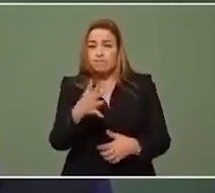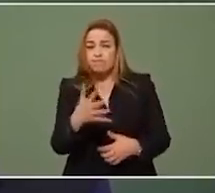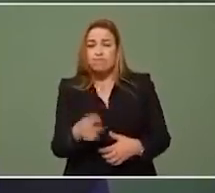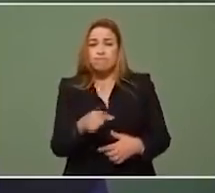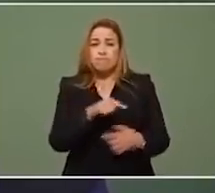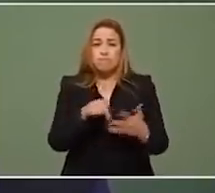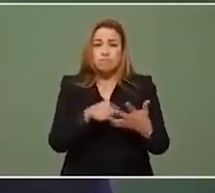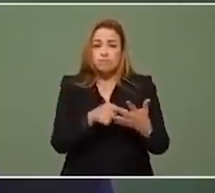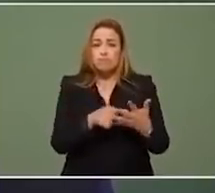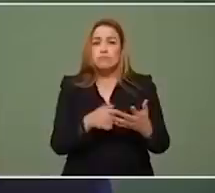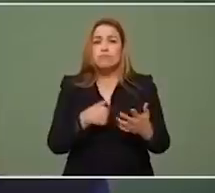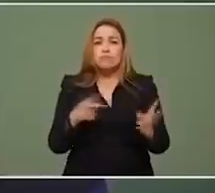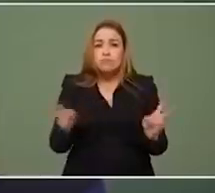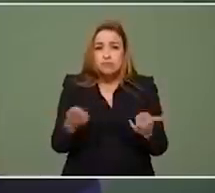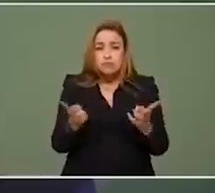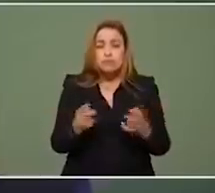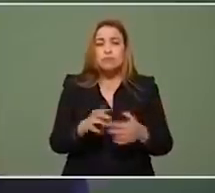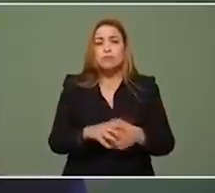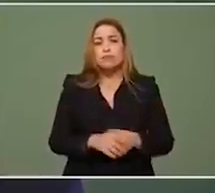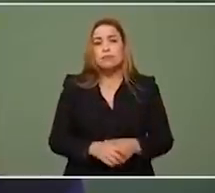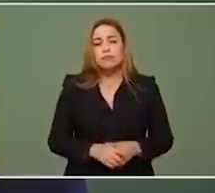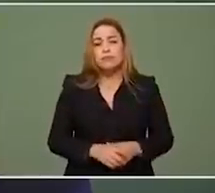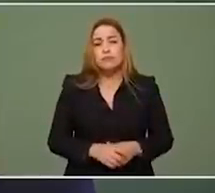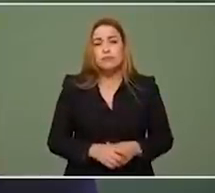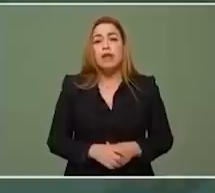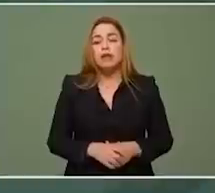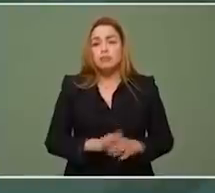a dar a conocer este